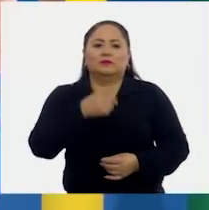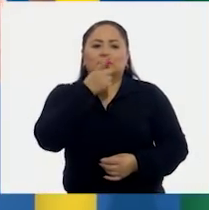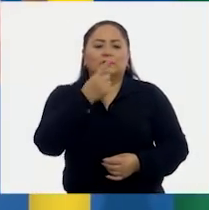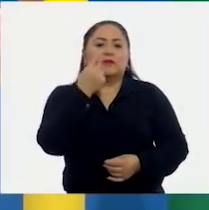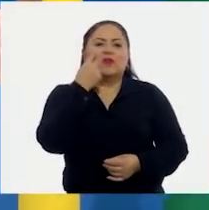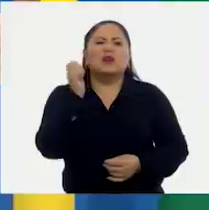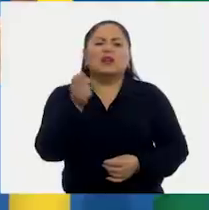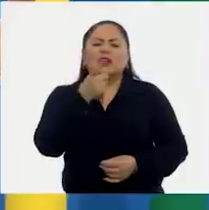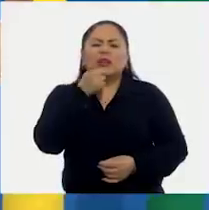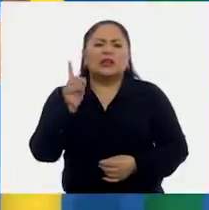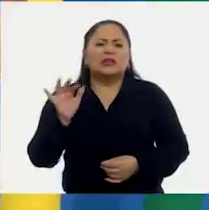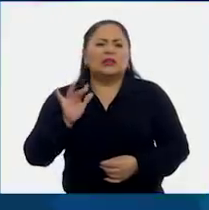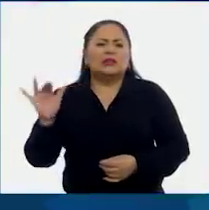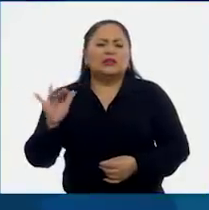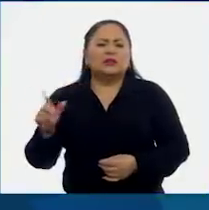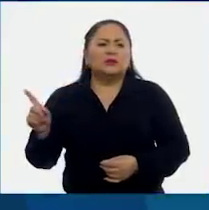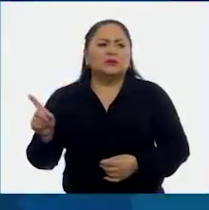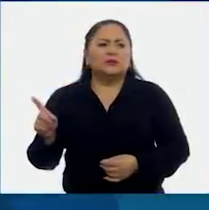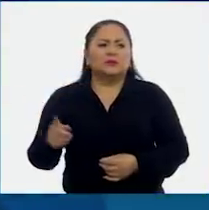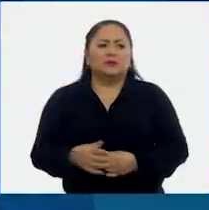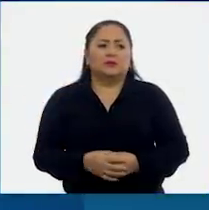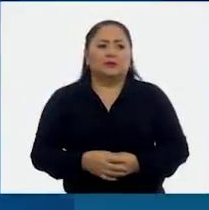A ver qué dice.